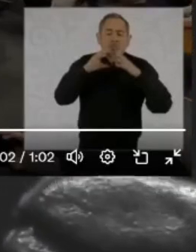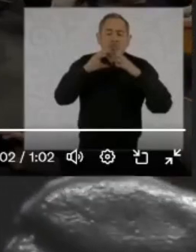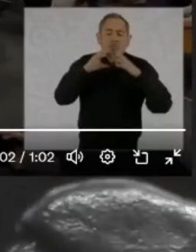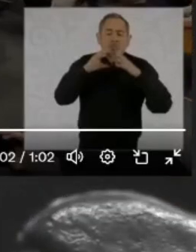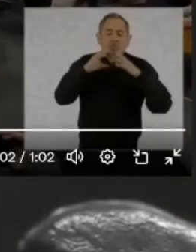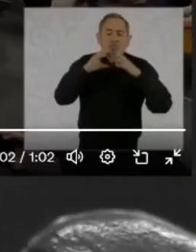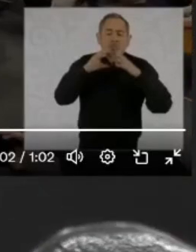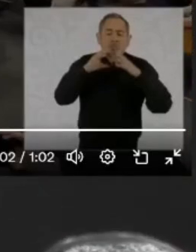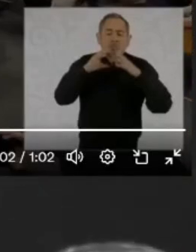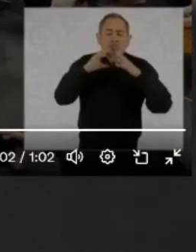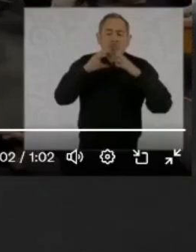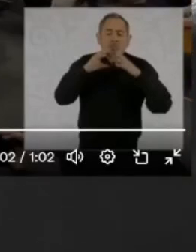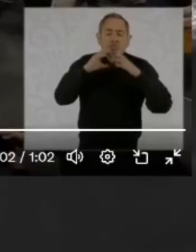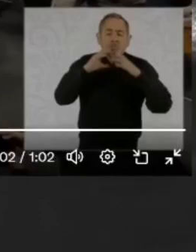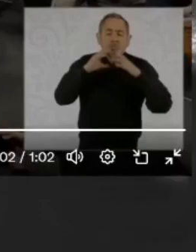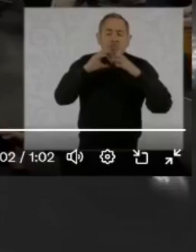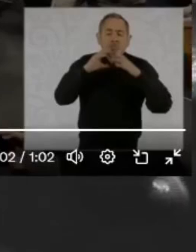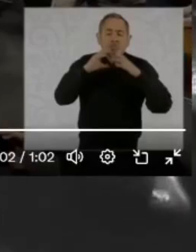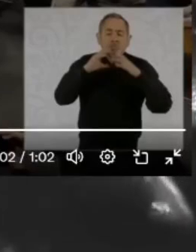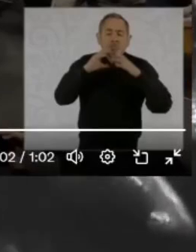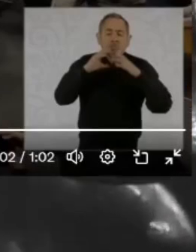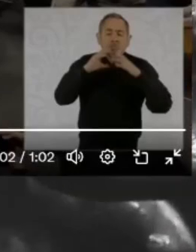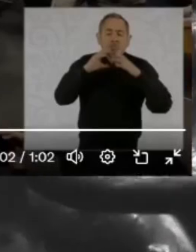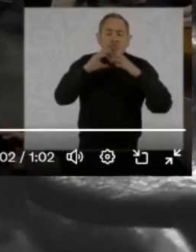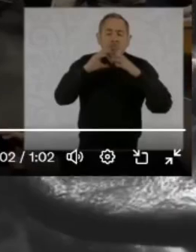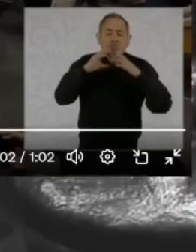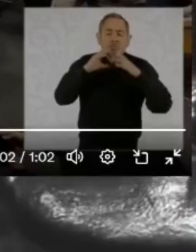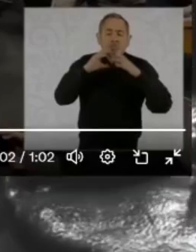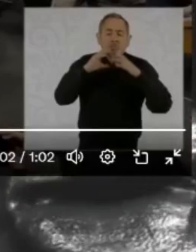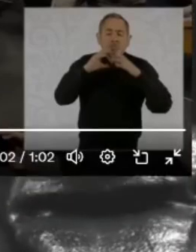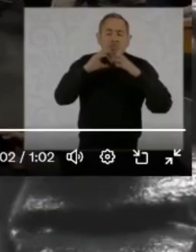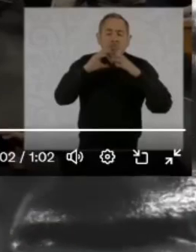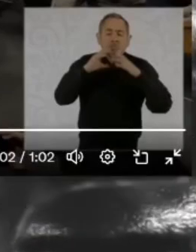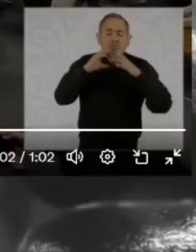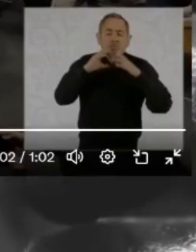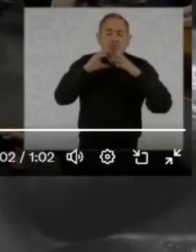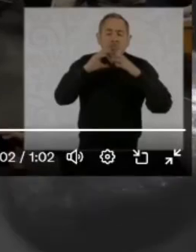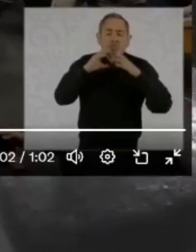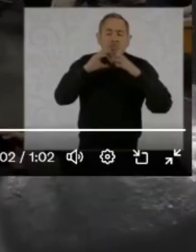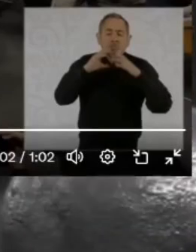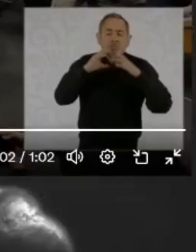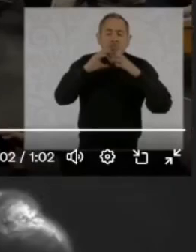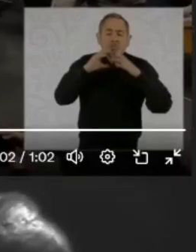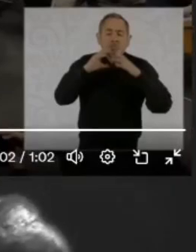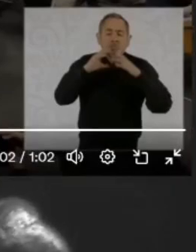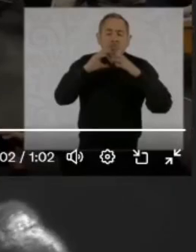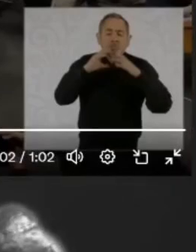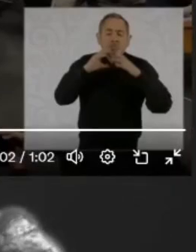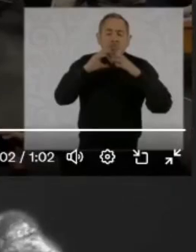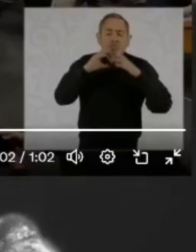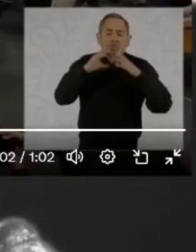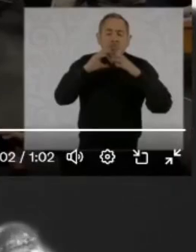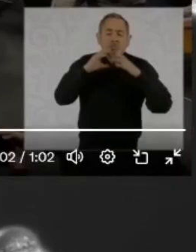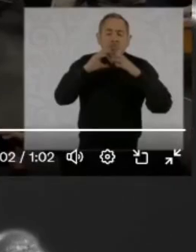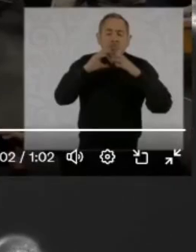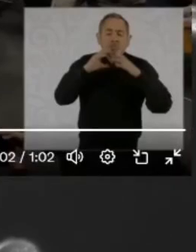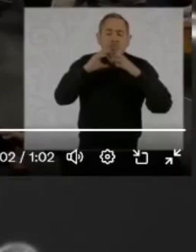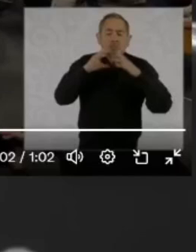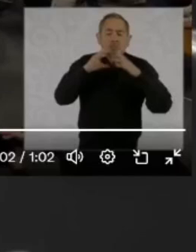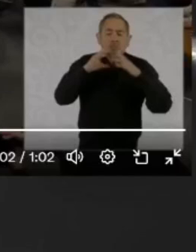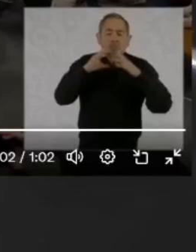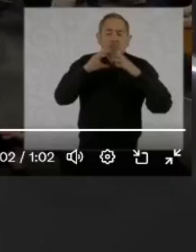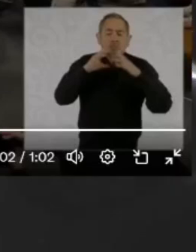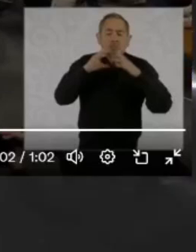muy alta, y cree en los preceptos de la cuarta transformación. Incluso una de esas personas se